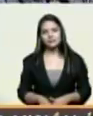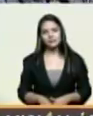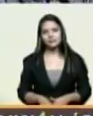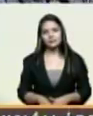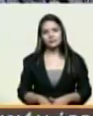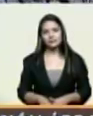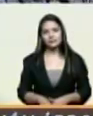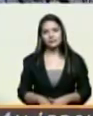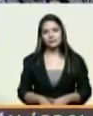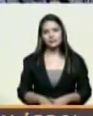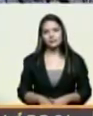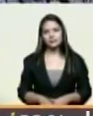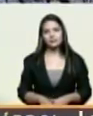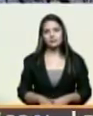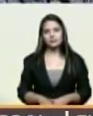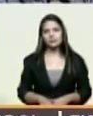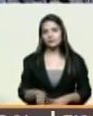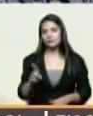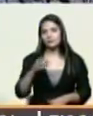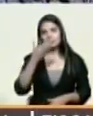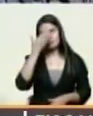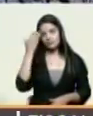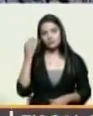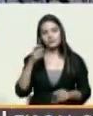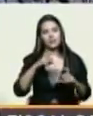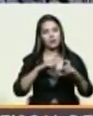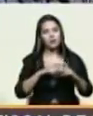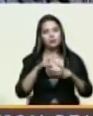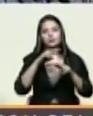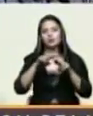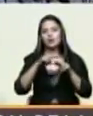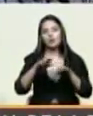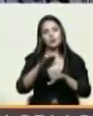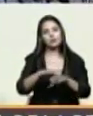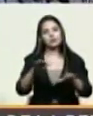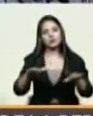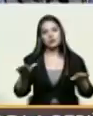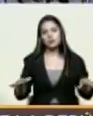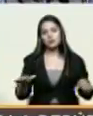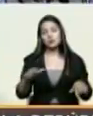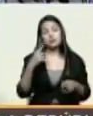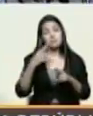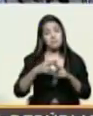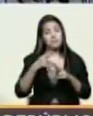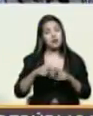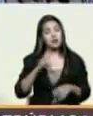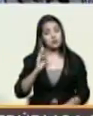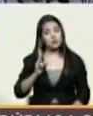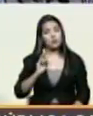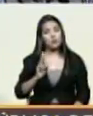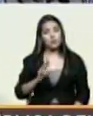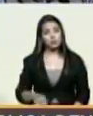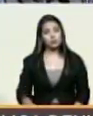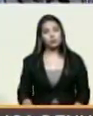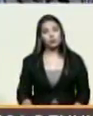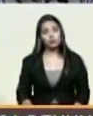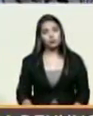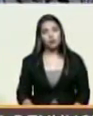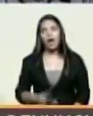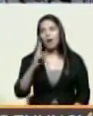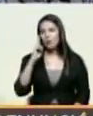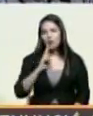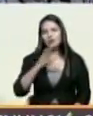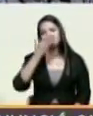Si no, nos los van a arrancar de la memoria y del corazón de los niños y de las niñas. Eso sería peligrosísimo. A Bolívar